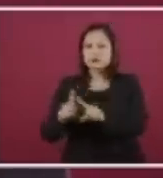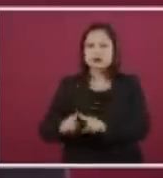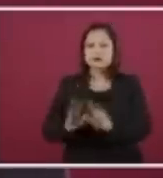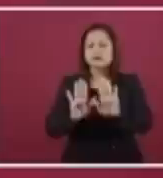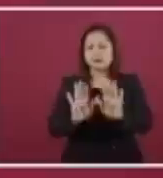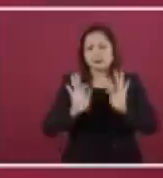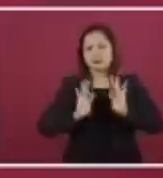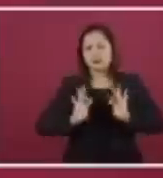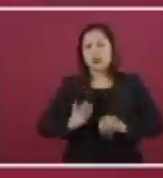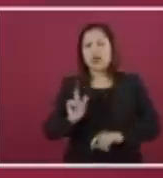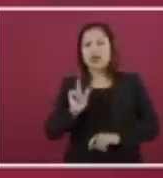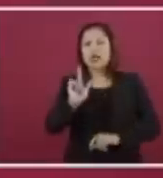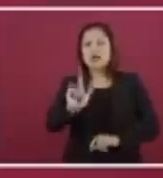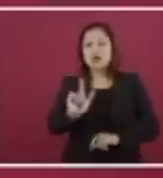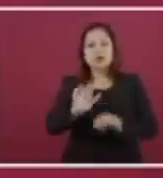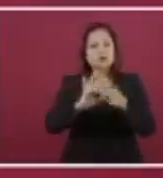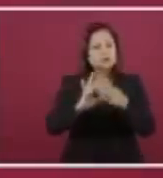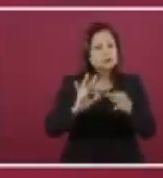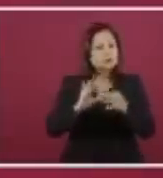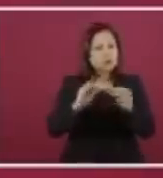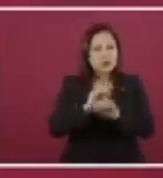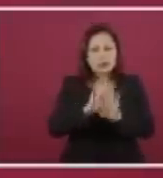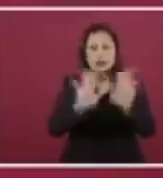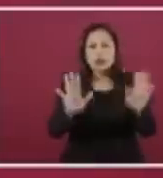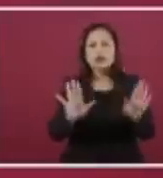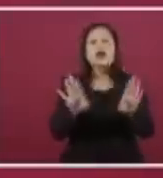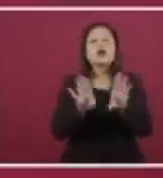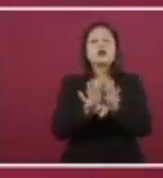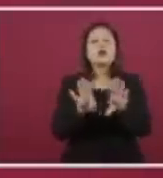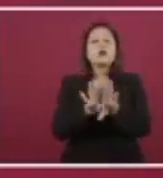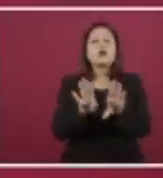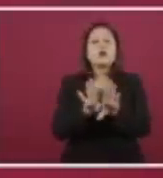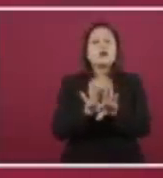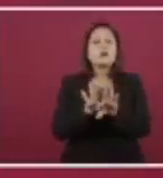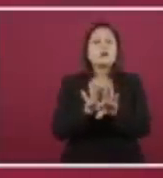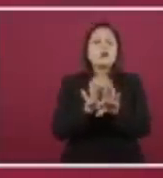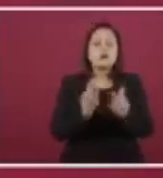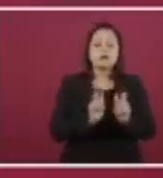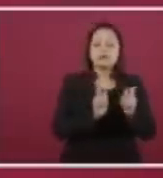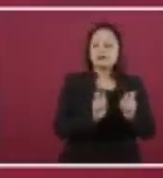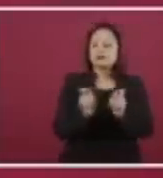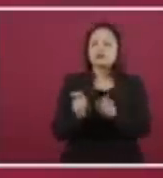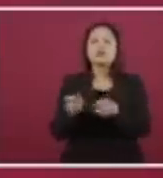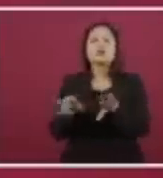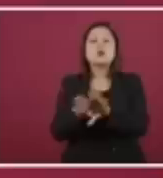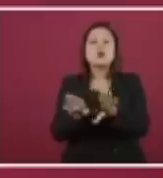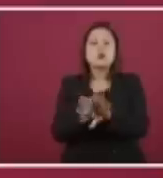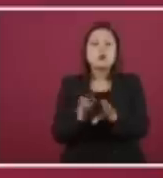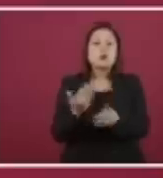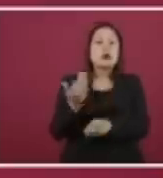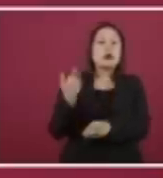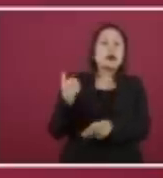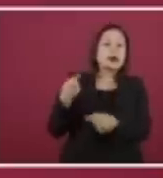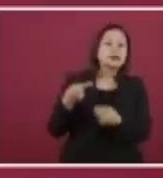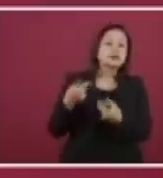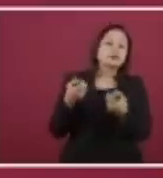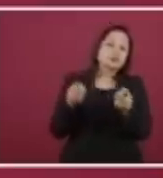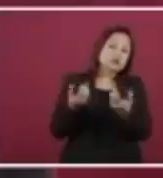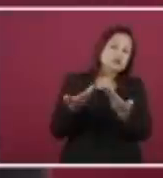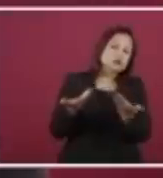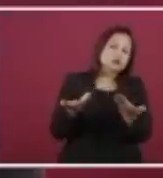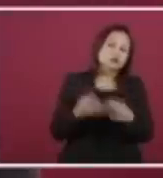explicaran sobre cómo se entregan estas concesiones, cómo se han entregado, porque